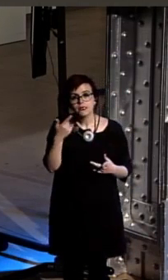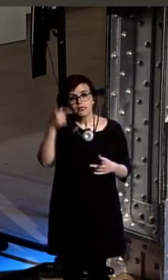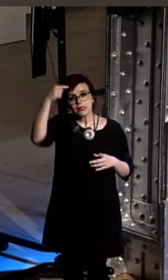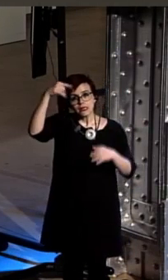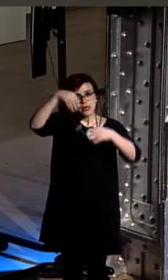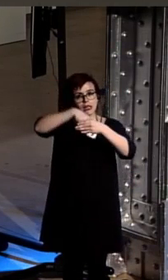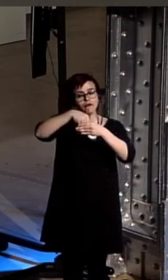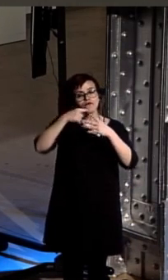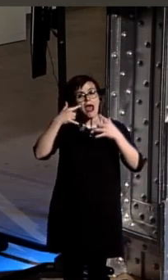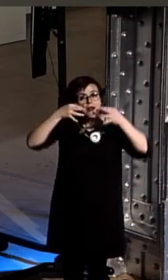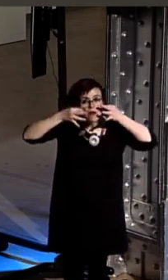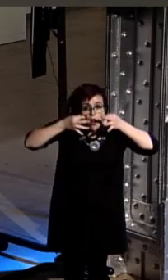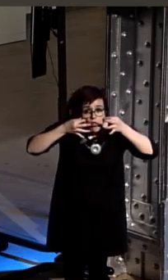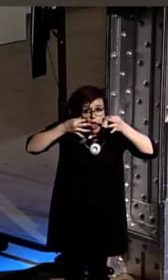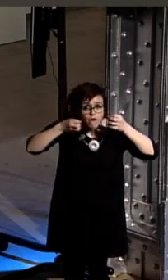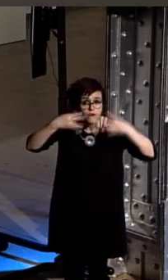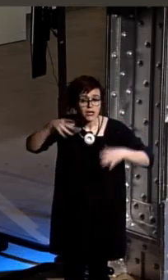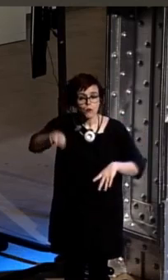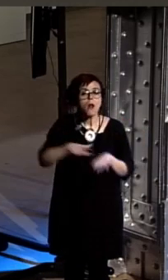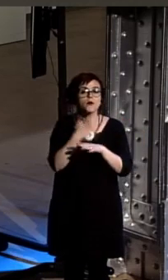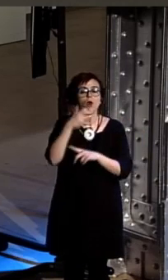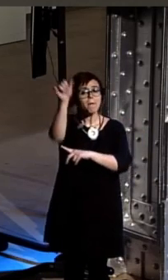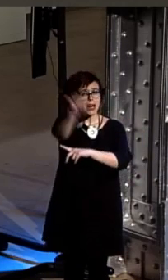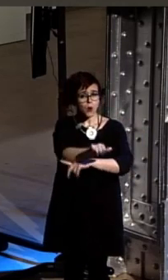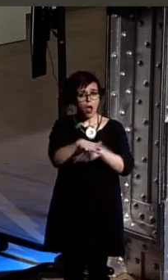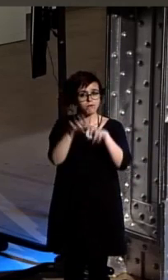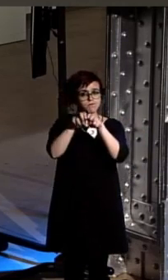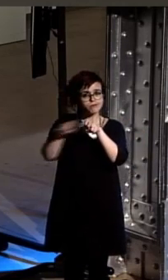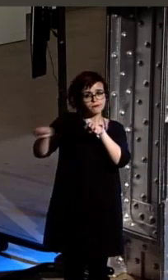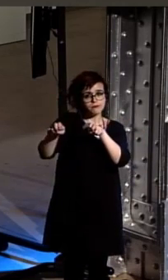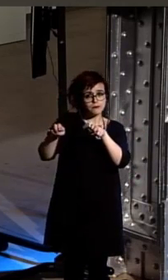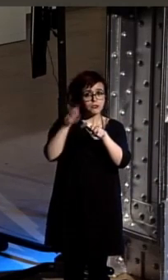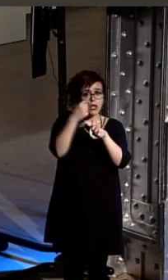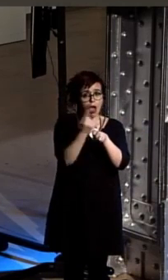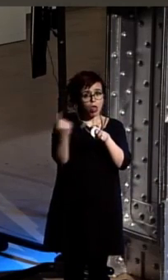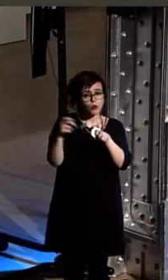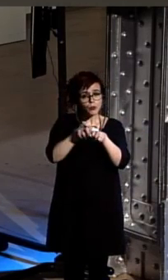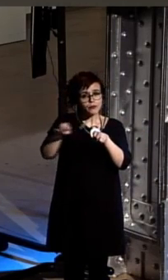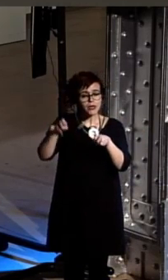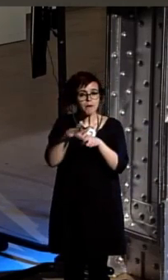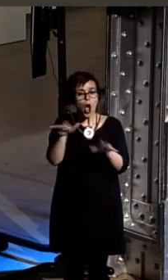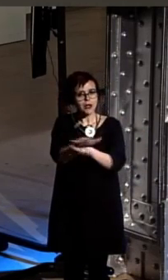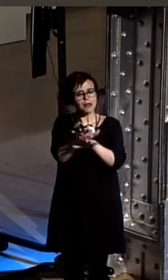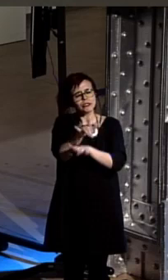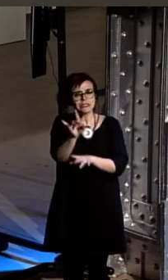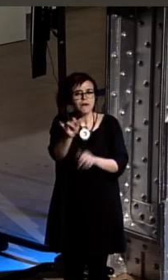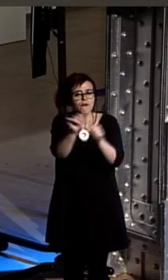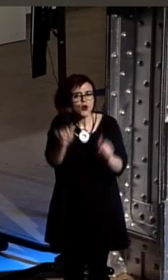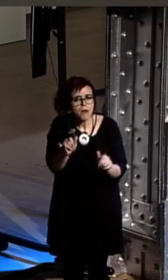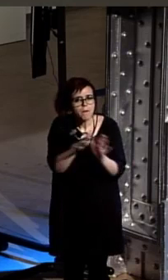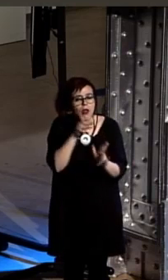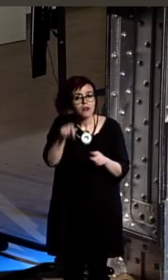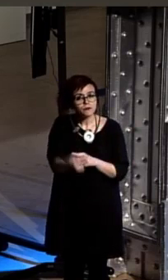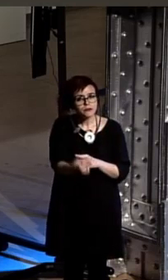la realidad. Es decir, todos vamos a ver la misma película, es exactamente la misma película. Yo creo que aún todos nos reímos de la misma manera, pero cómo cada